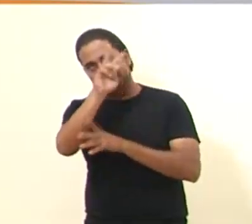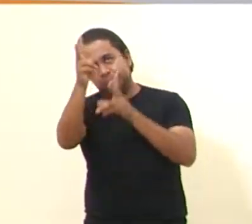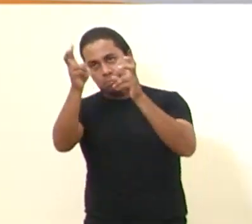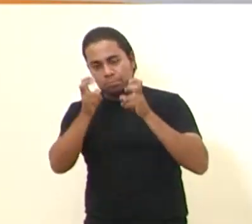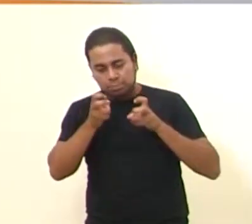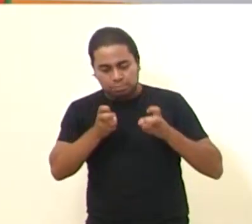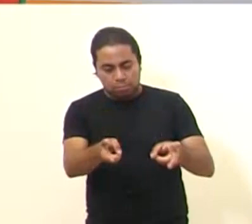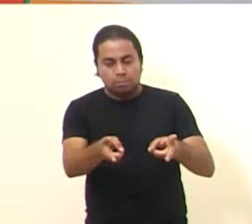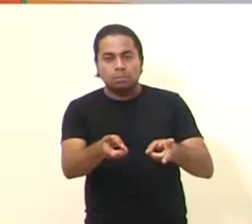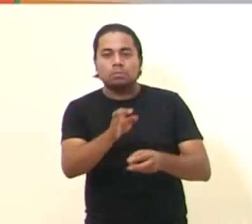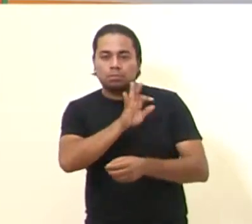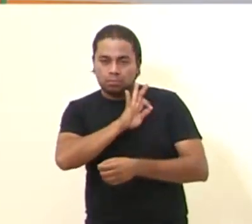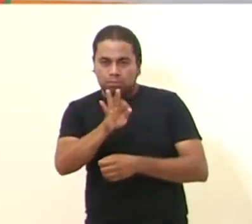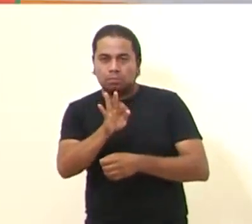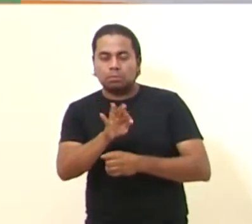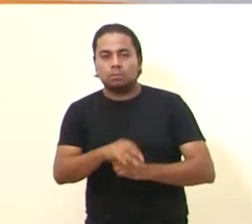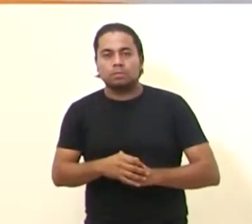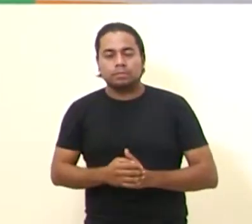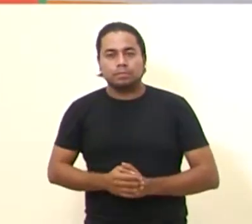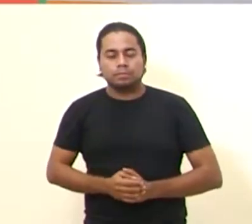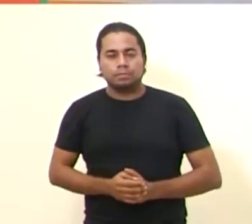electrónica.